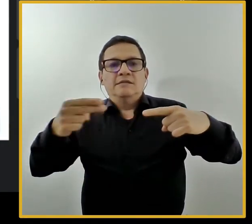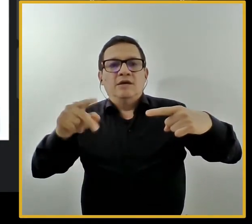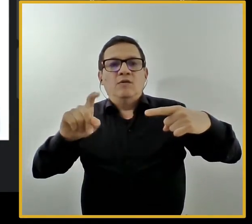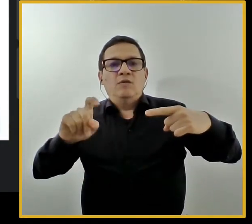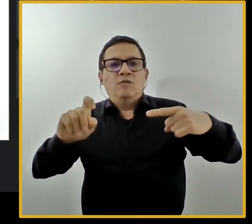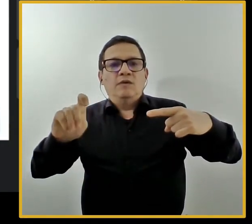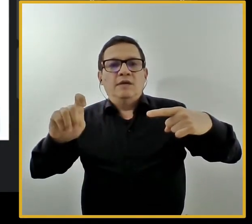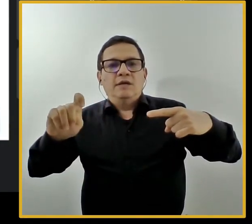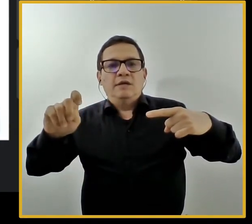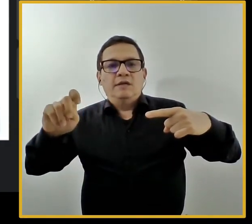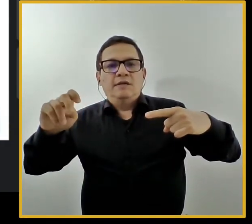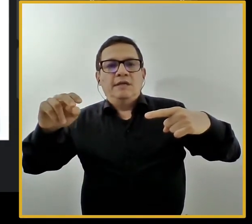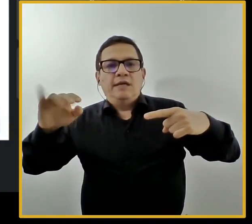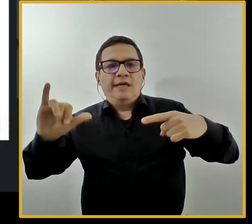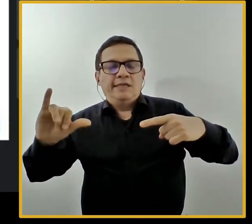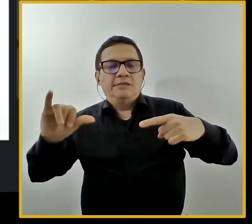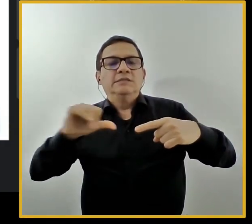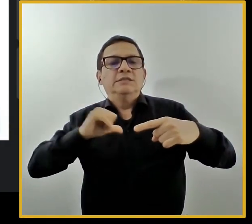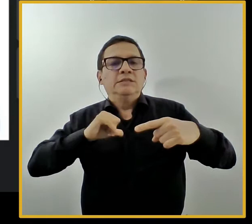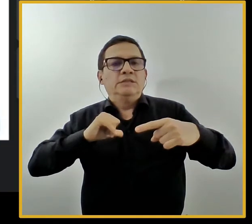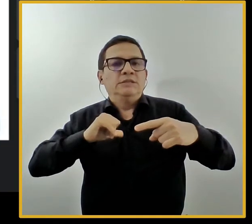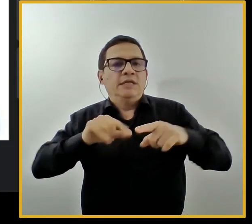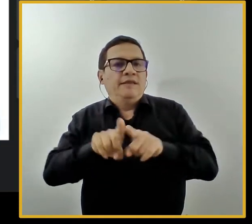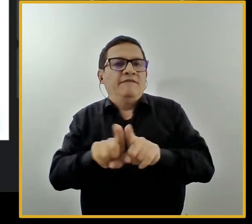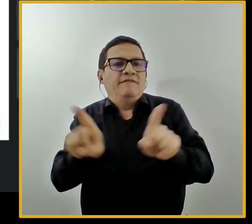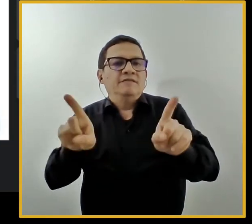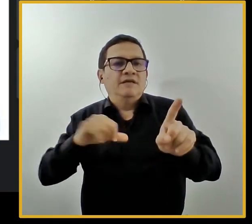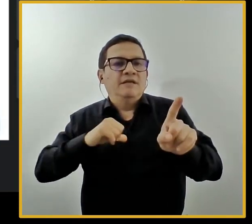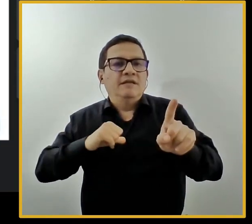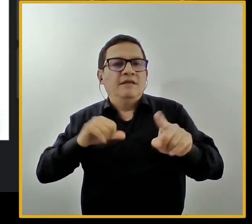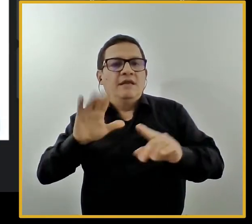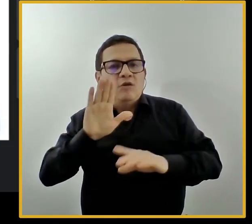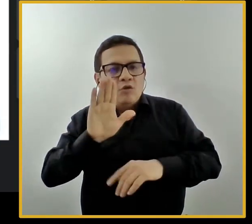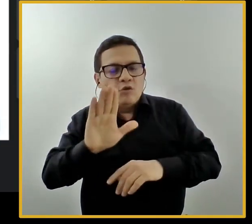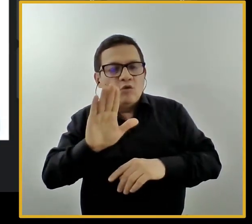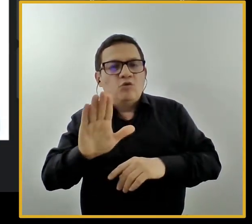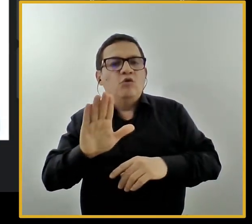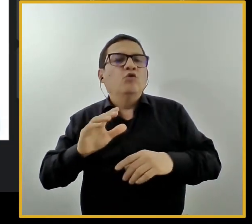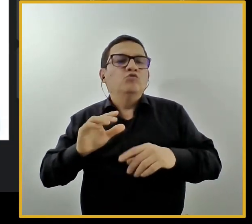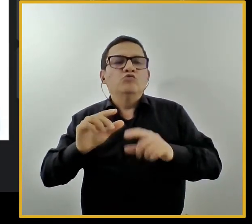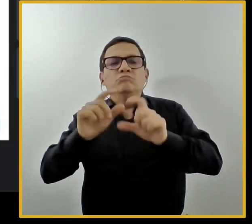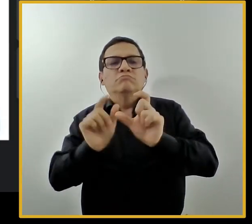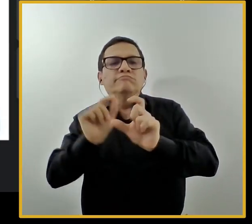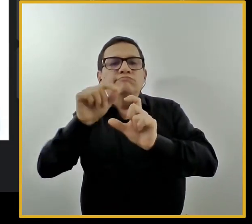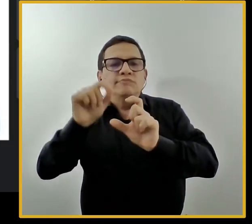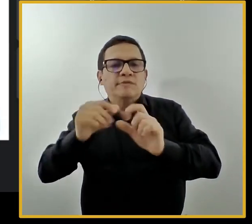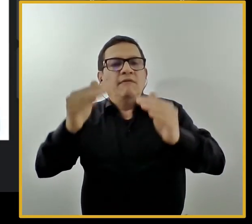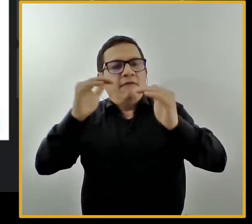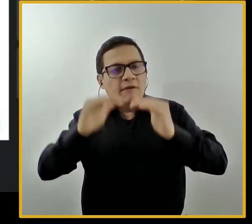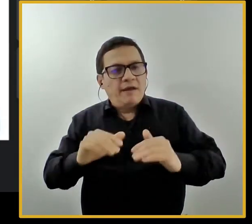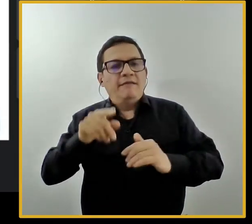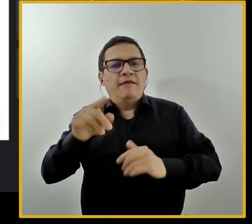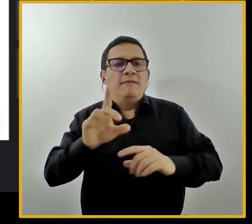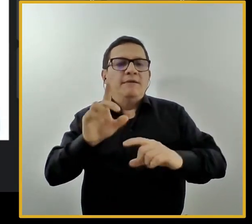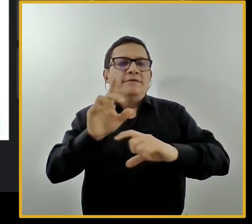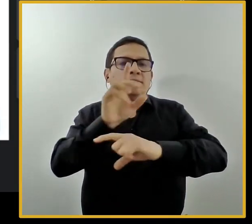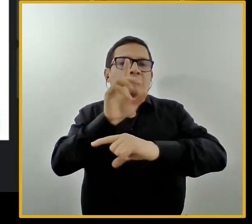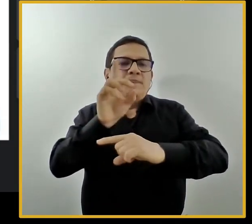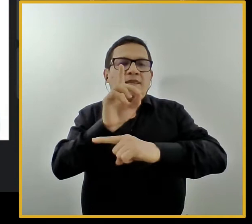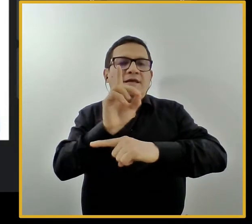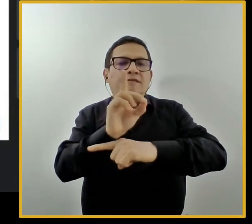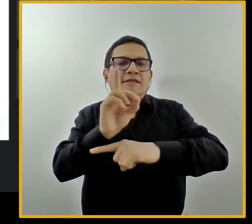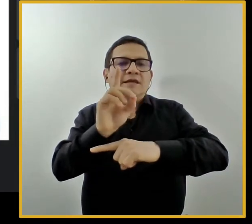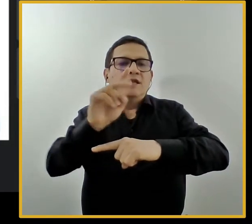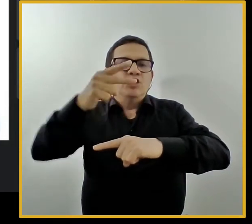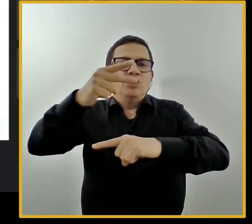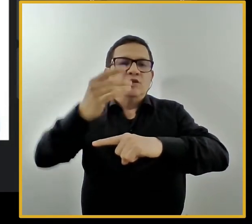¿cierto? Tiene su derivada. Esta también es una ecuación diferencial de primer orden, ¿no?